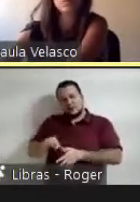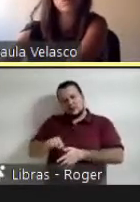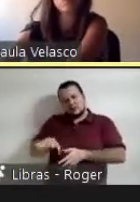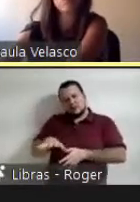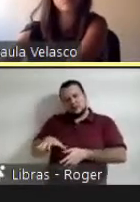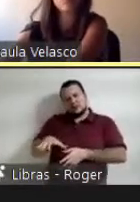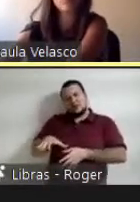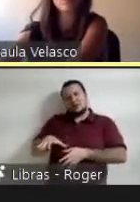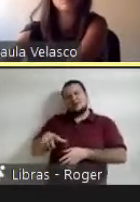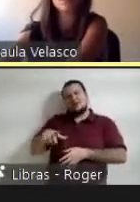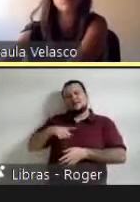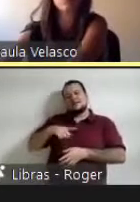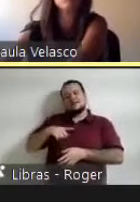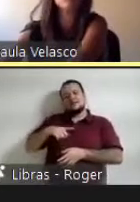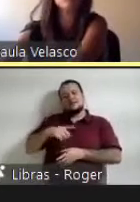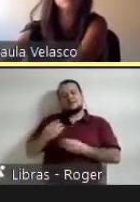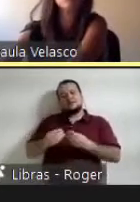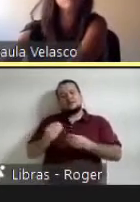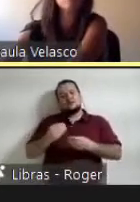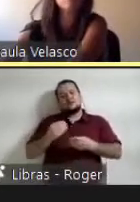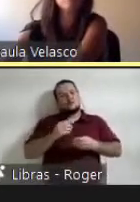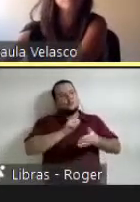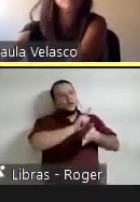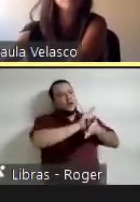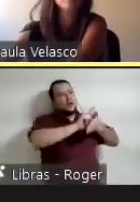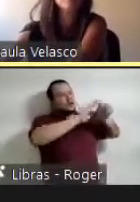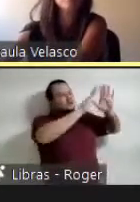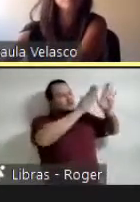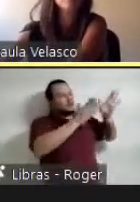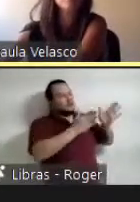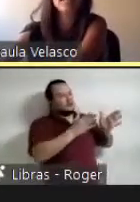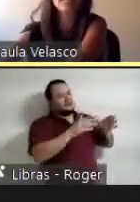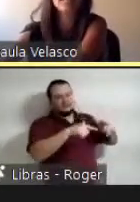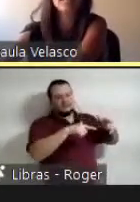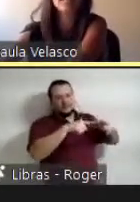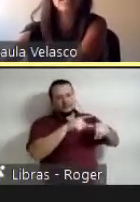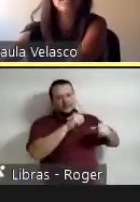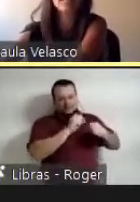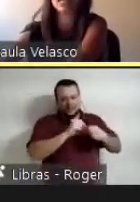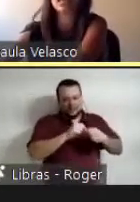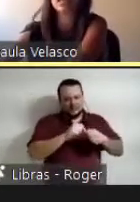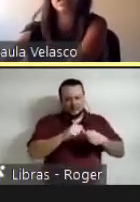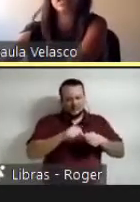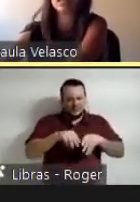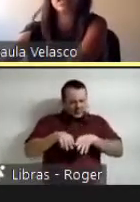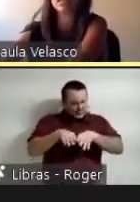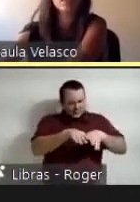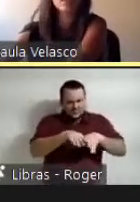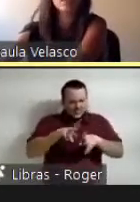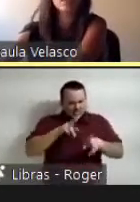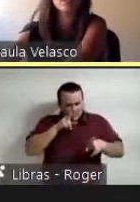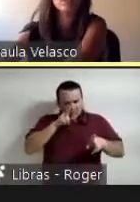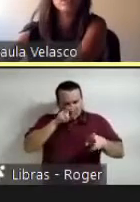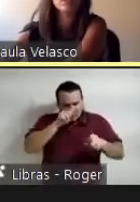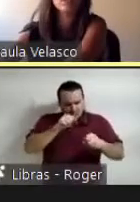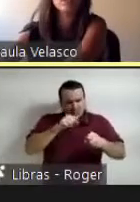paredes que trabajos fueron realizados con el mismo nivel de intensidad que la fachada exterior